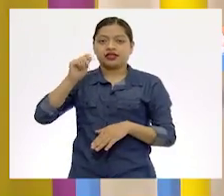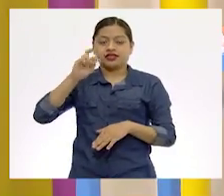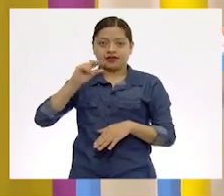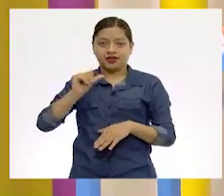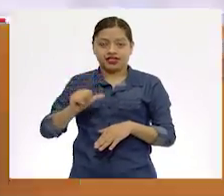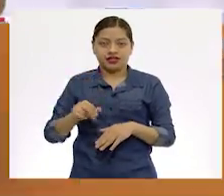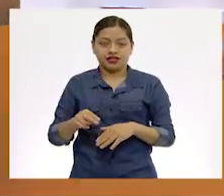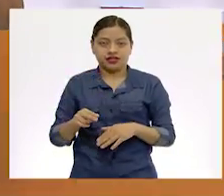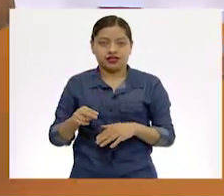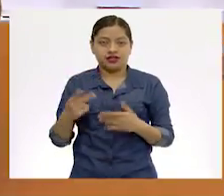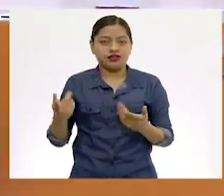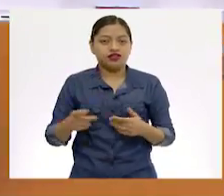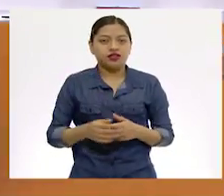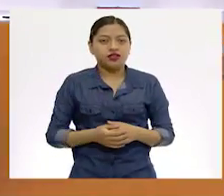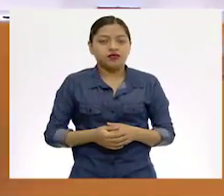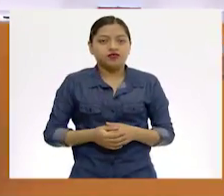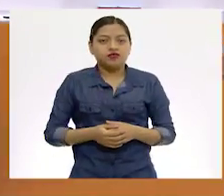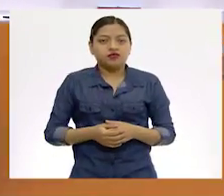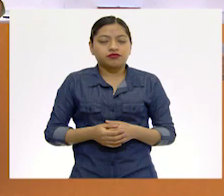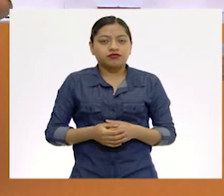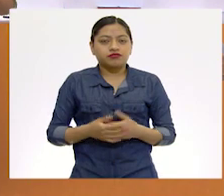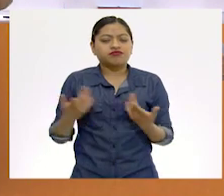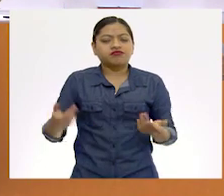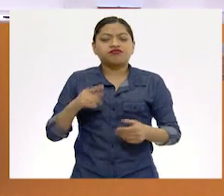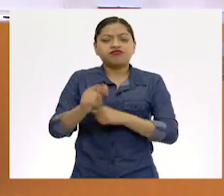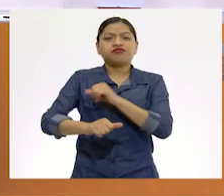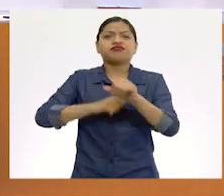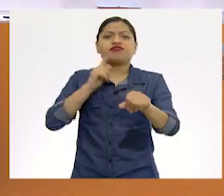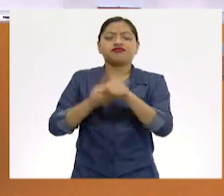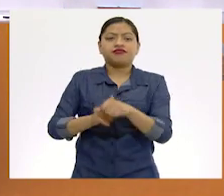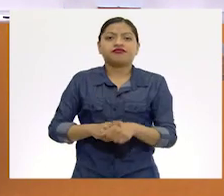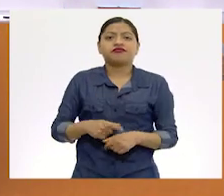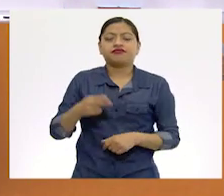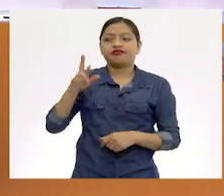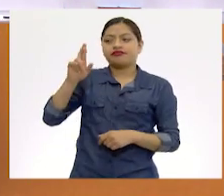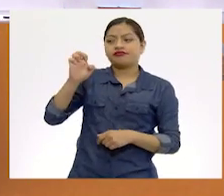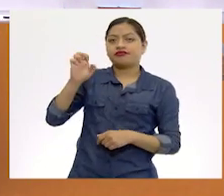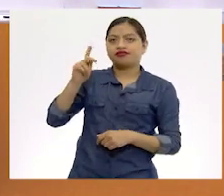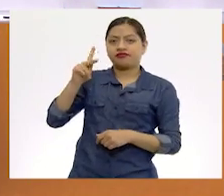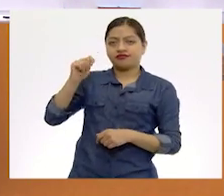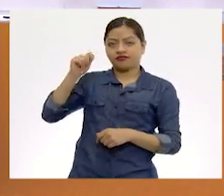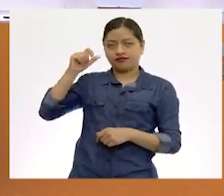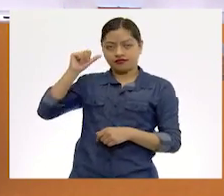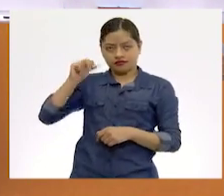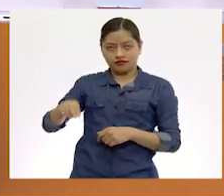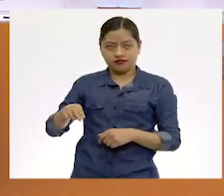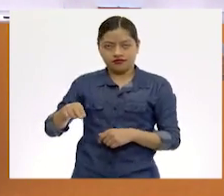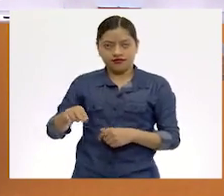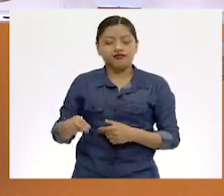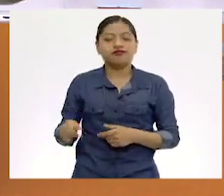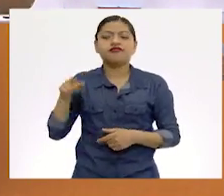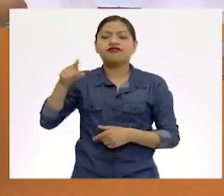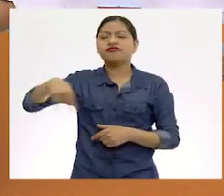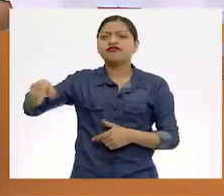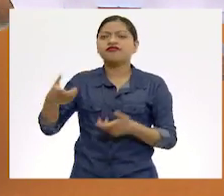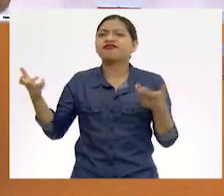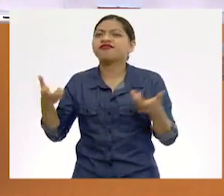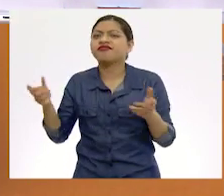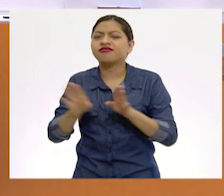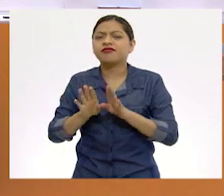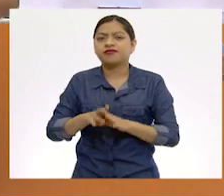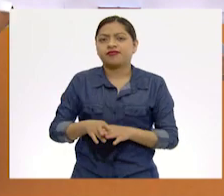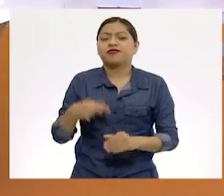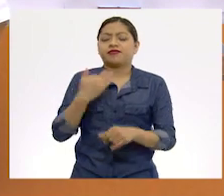Vamos primero a ver un video de unos animales que reptan para observar lo que hacen, y ahorita lo